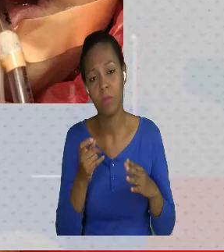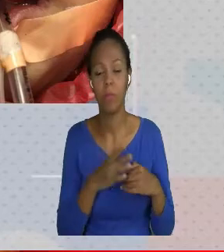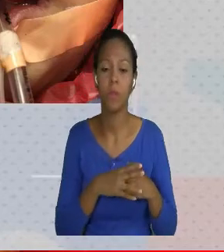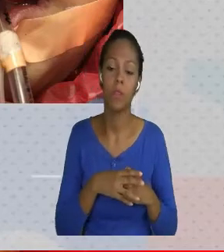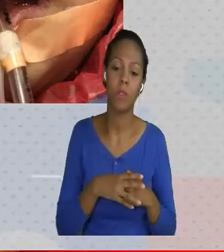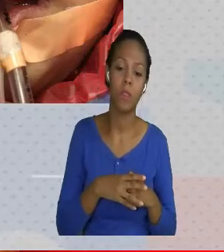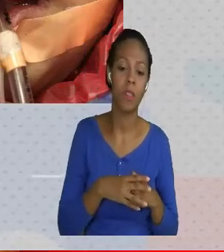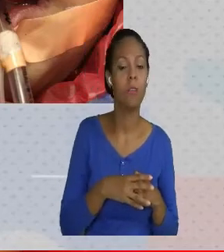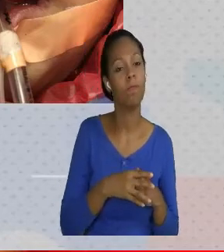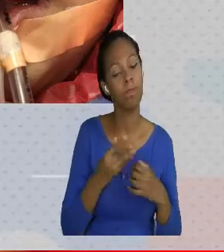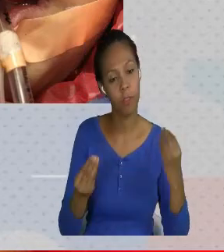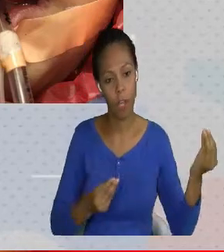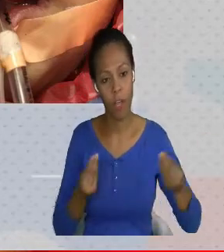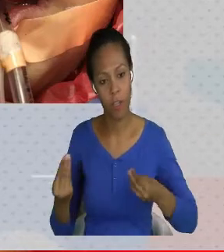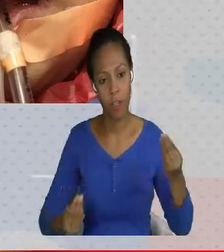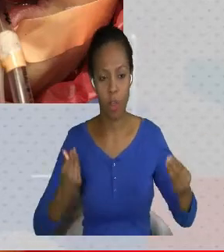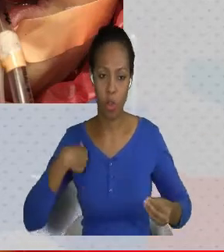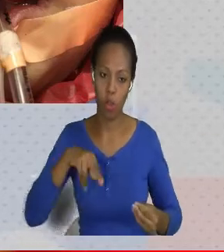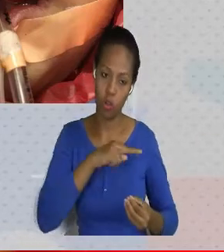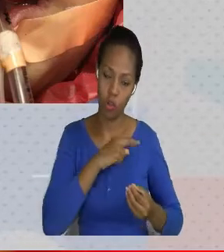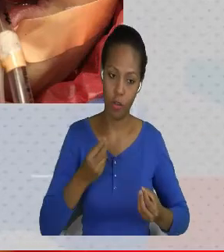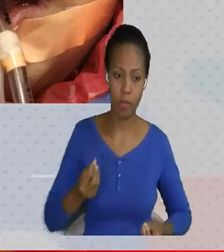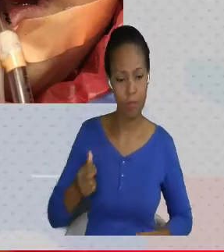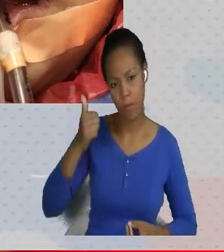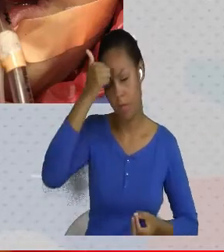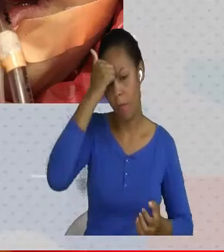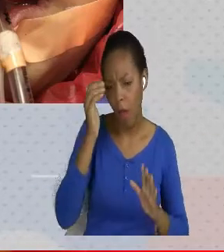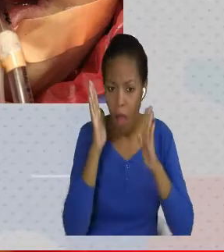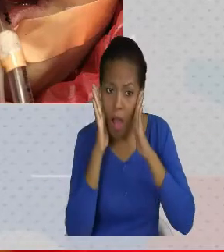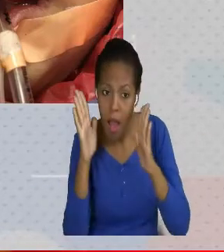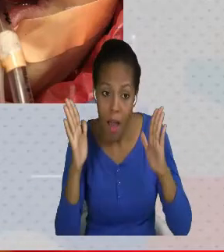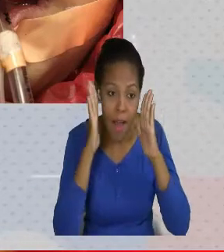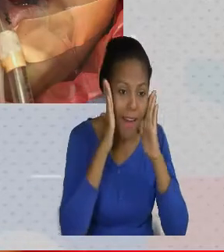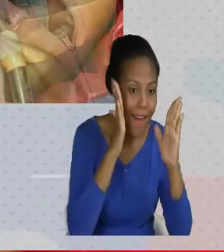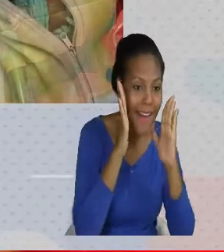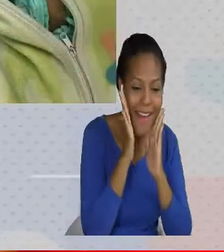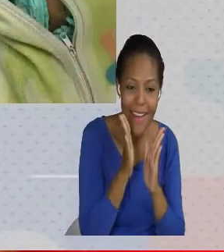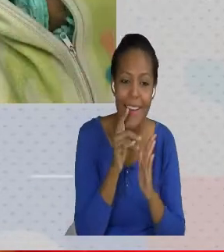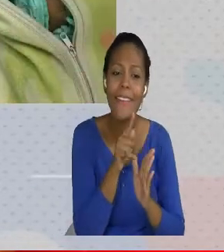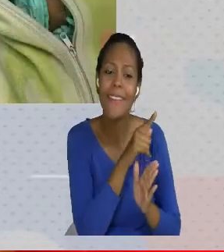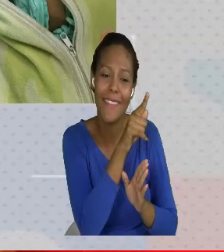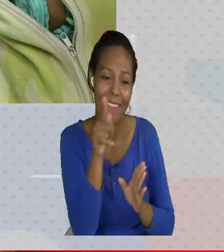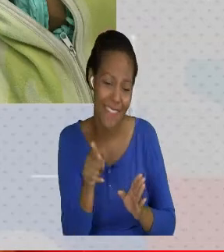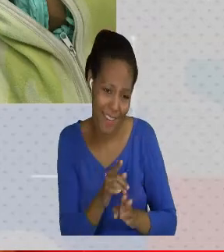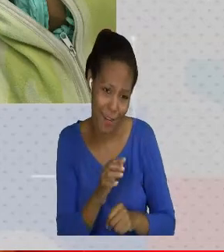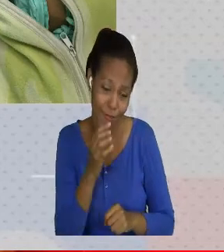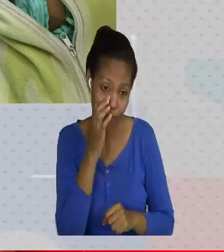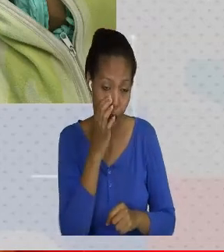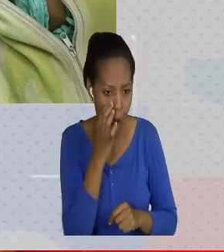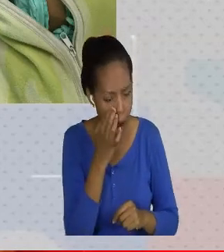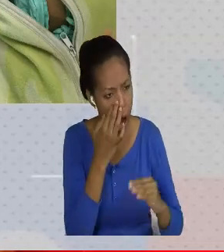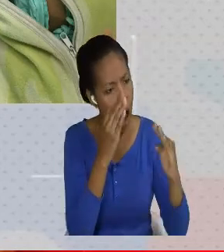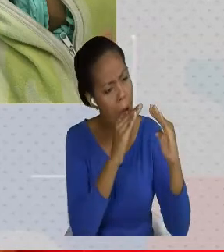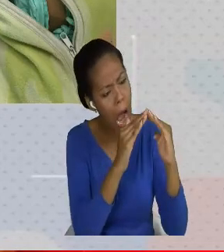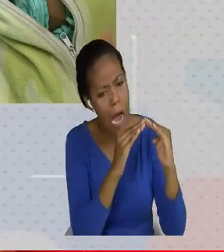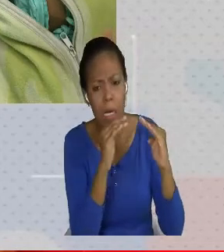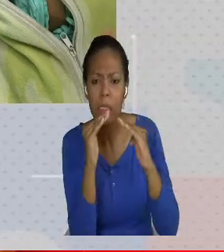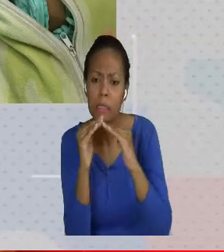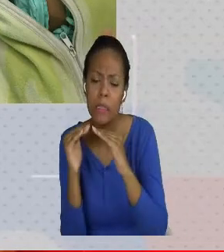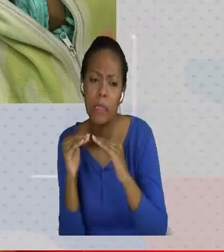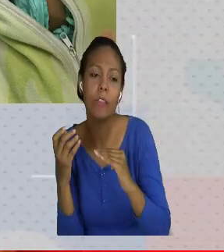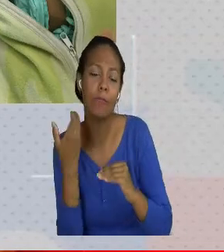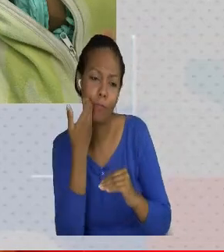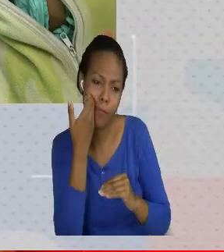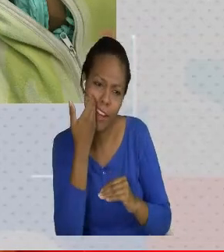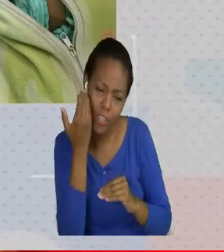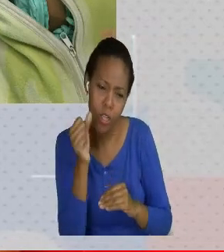caso nosotros le damos prioridad, por decir de alguna forma, a aquellas viviendas que están conformadas por adulto mayor